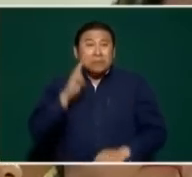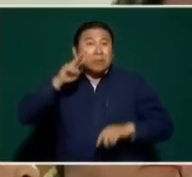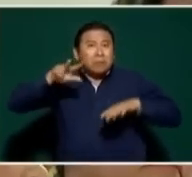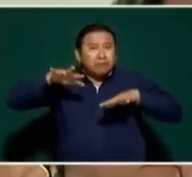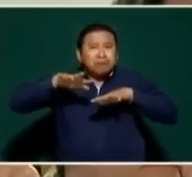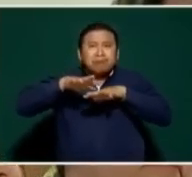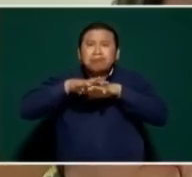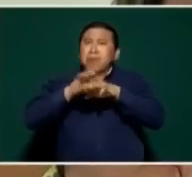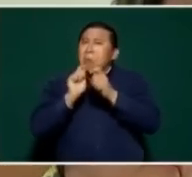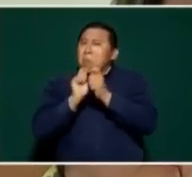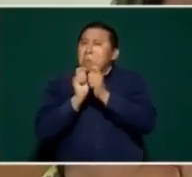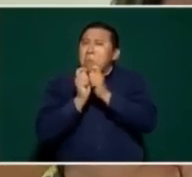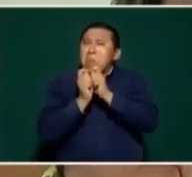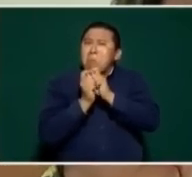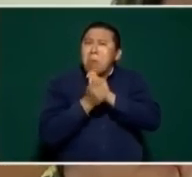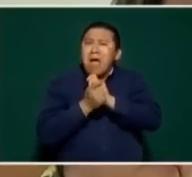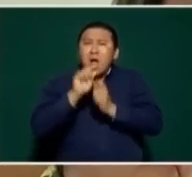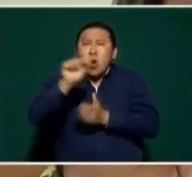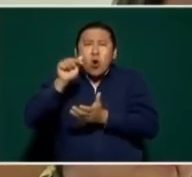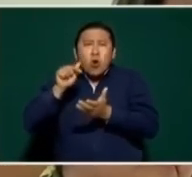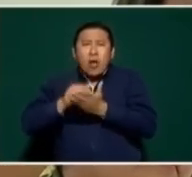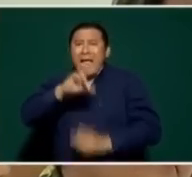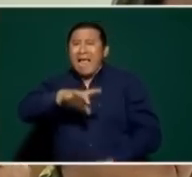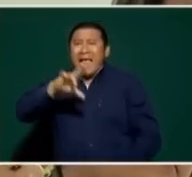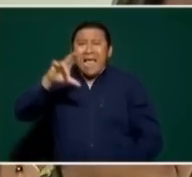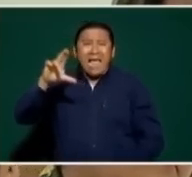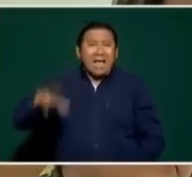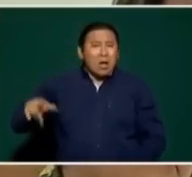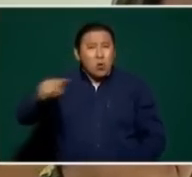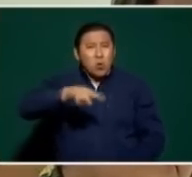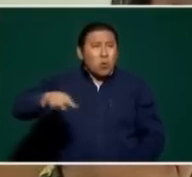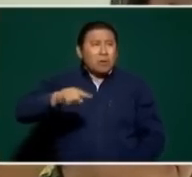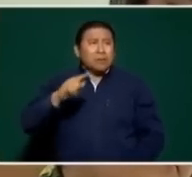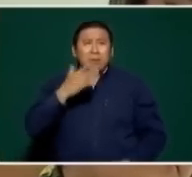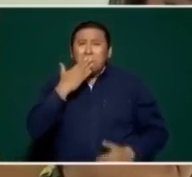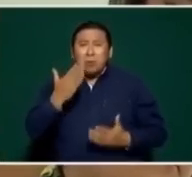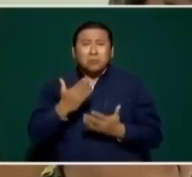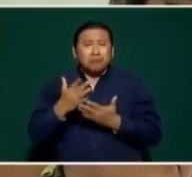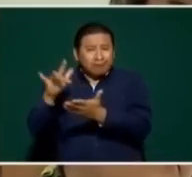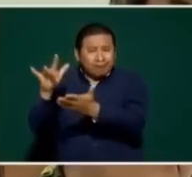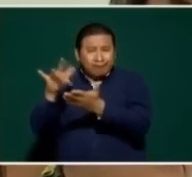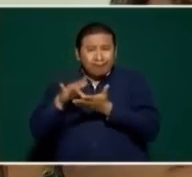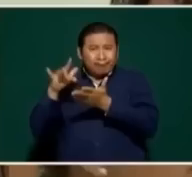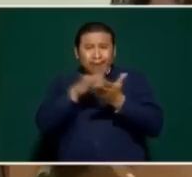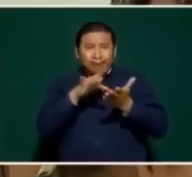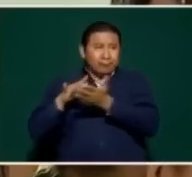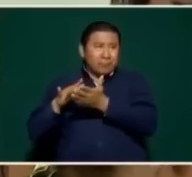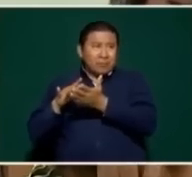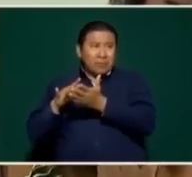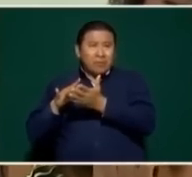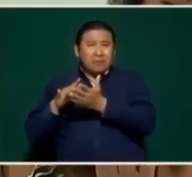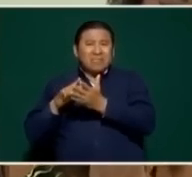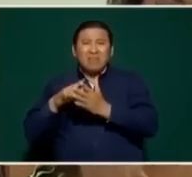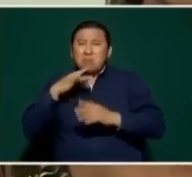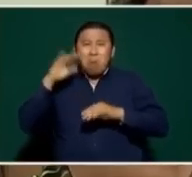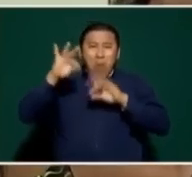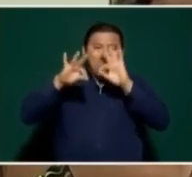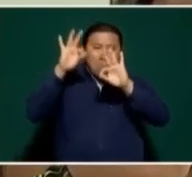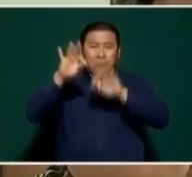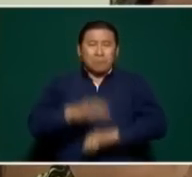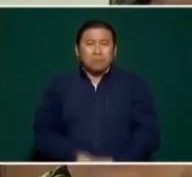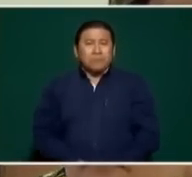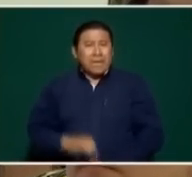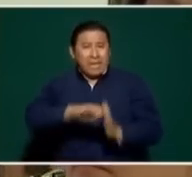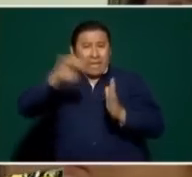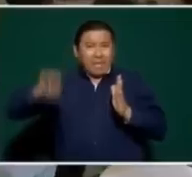cambio. Sin embargo, hay lugares como Cancún donde las mafias del poder de siempre mantienen sus beneficios, tráfico de influencias.